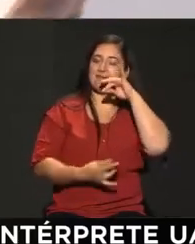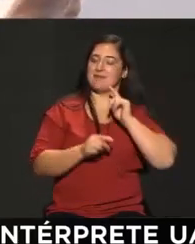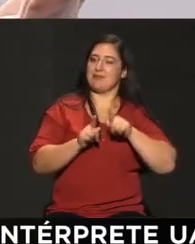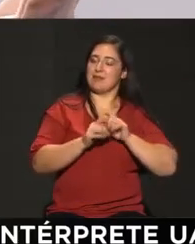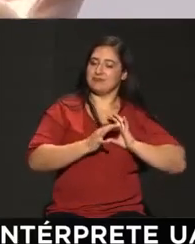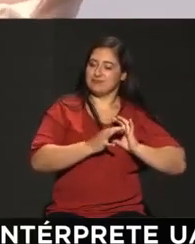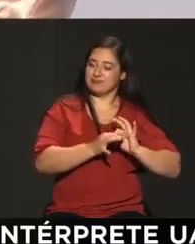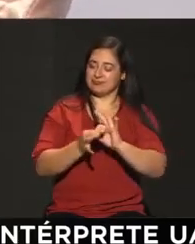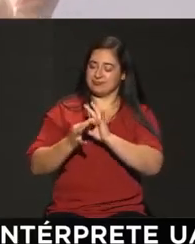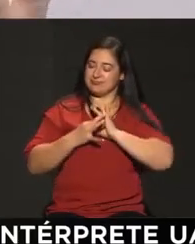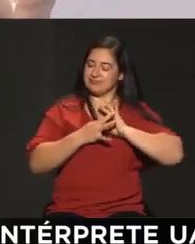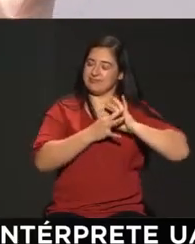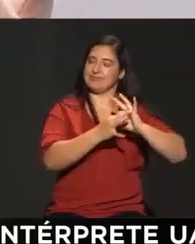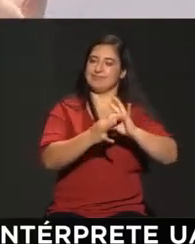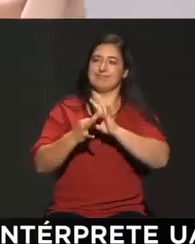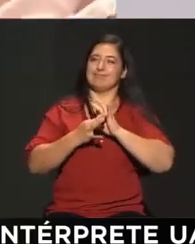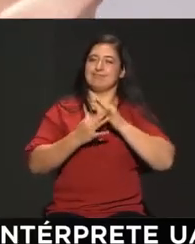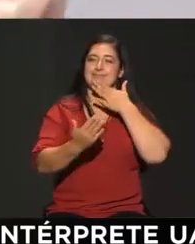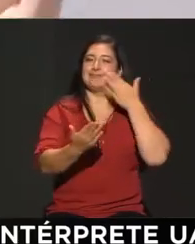conexión tenemos que tenerla.